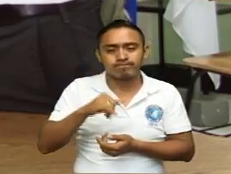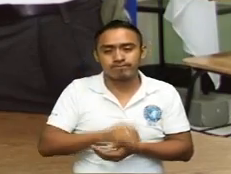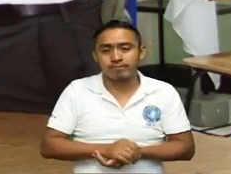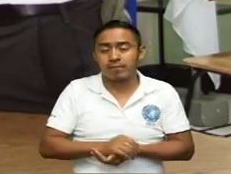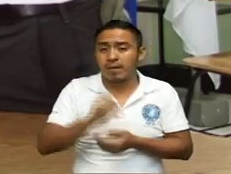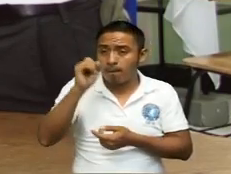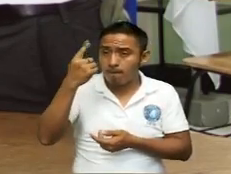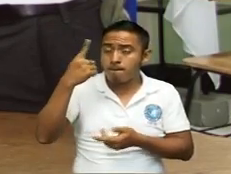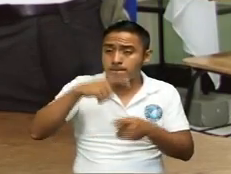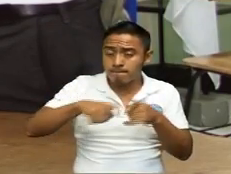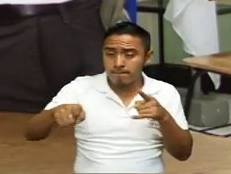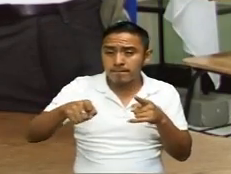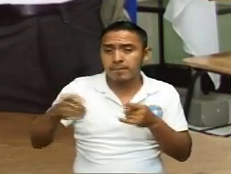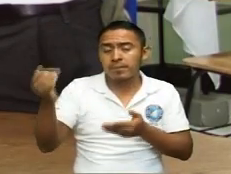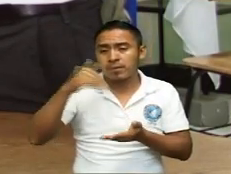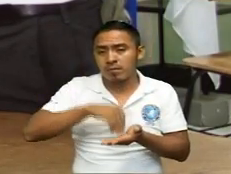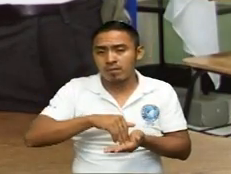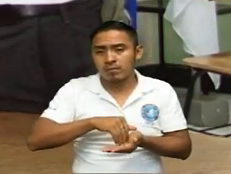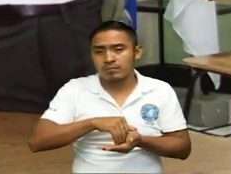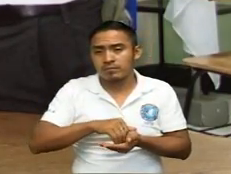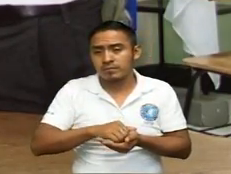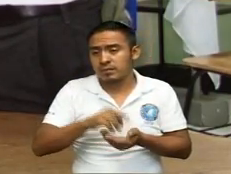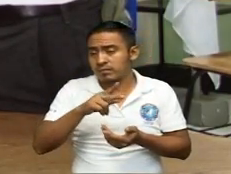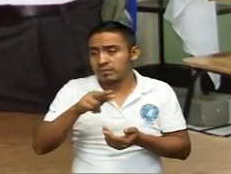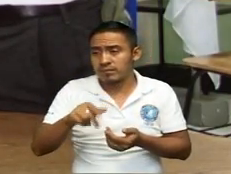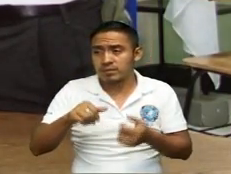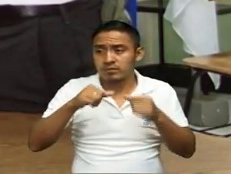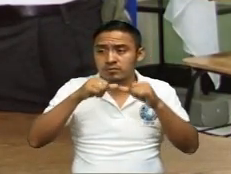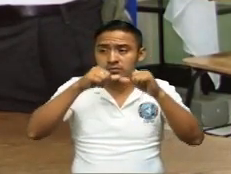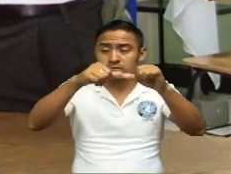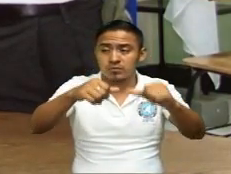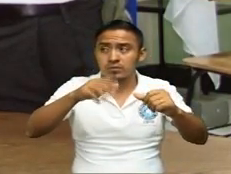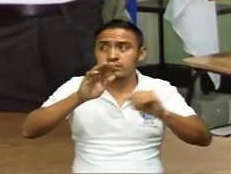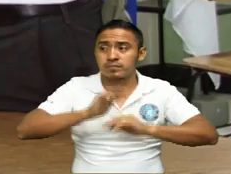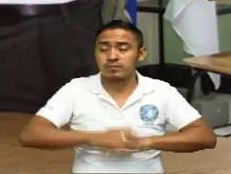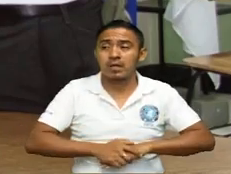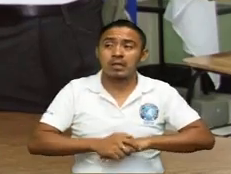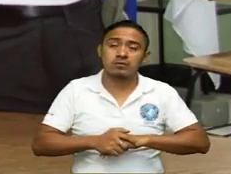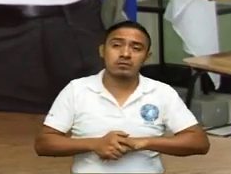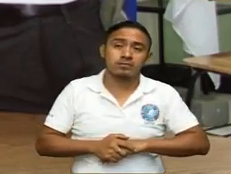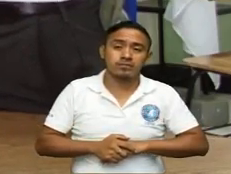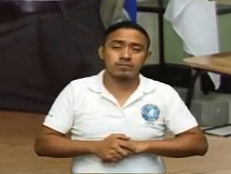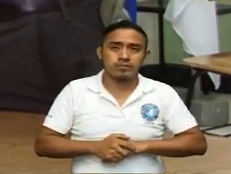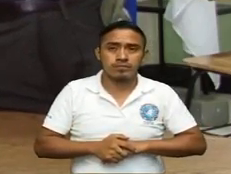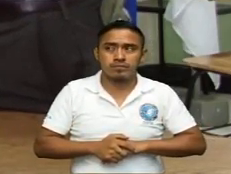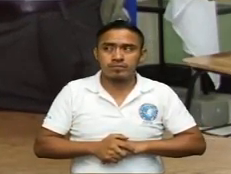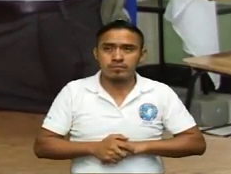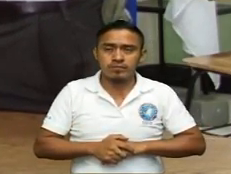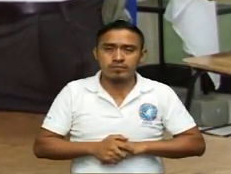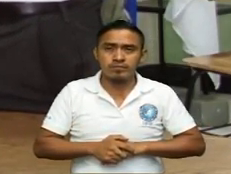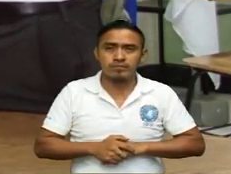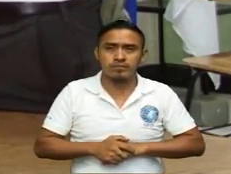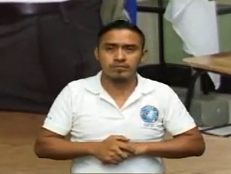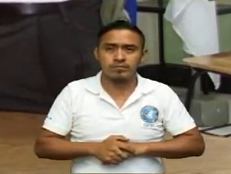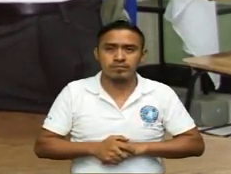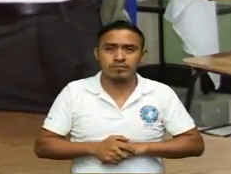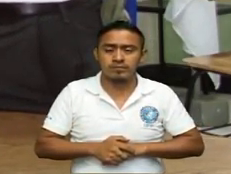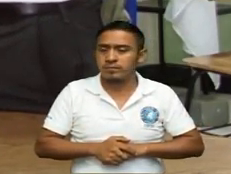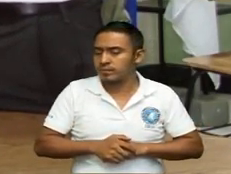tenemos el tratamiento, puede volver a aparecer si está en las mismas condiciones. Si está el sudor y el sol, vuelve a aparecer. ¿Y este tipo de hongo pica? ¿Qué?